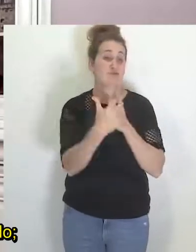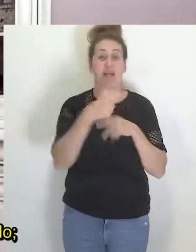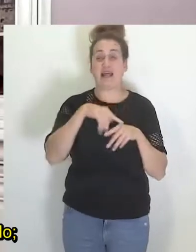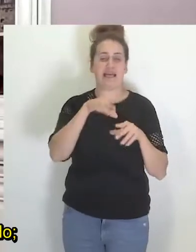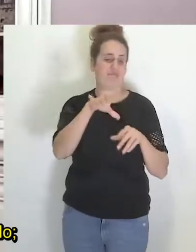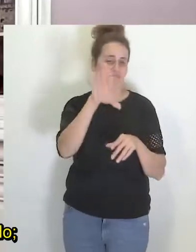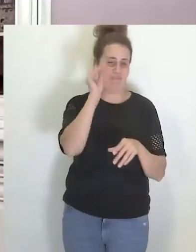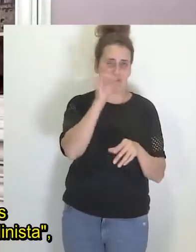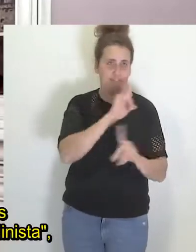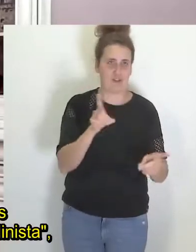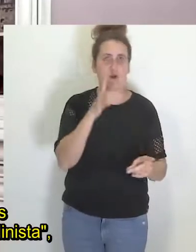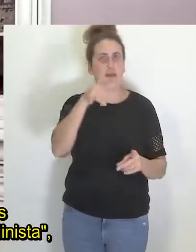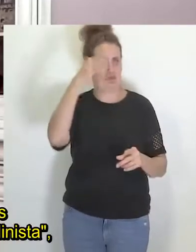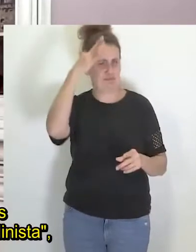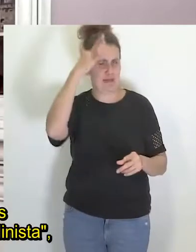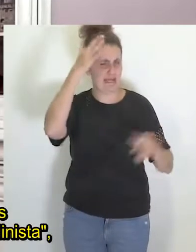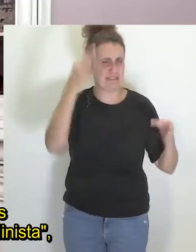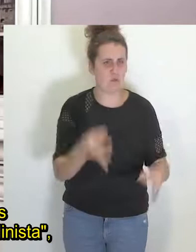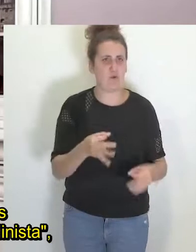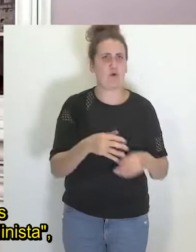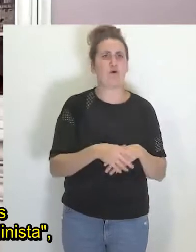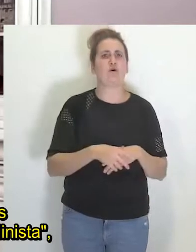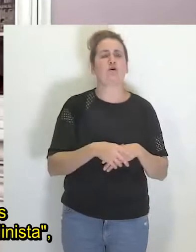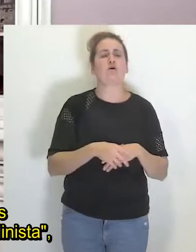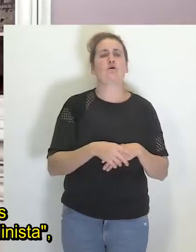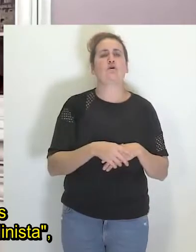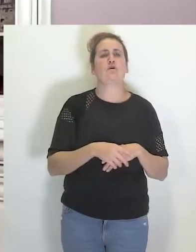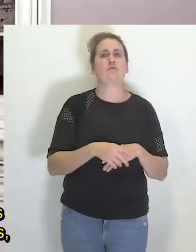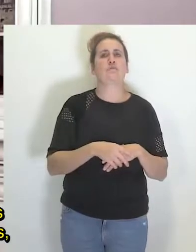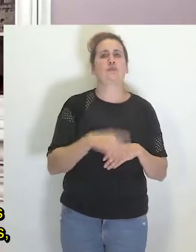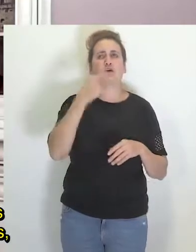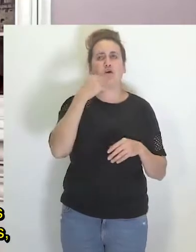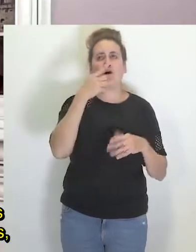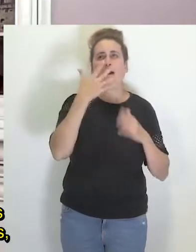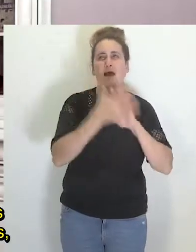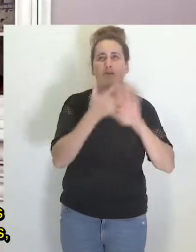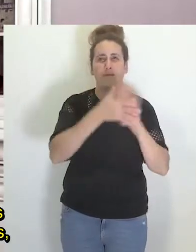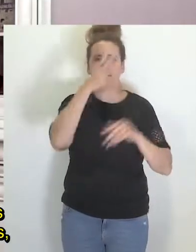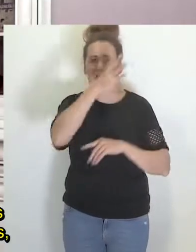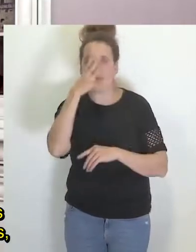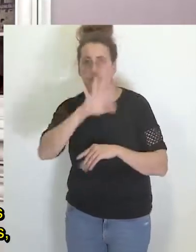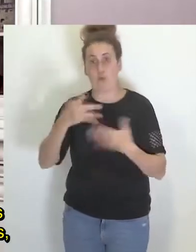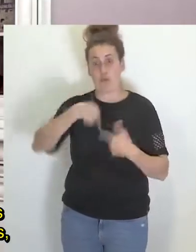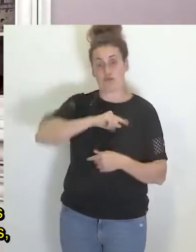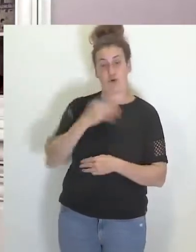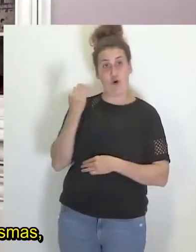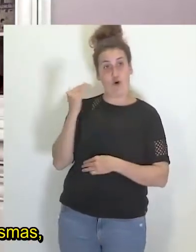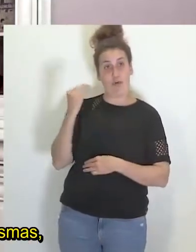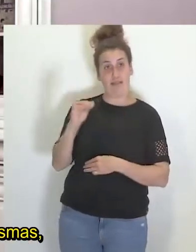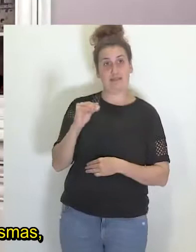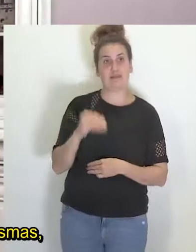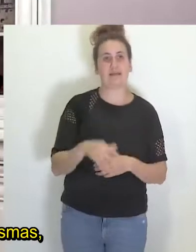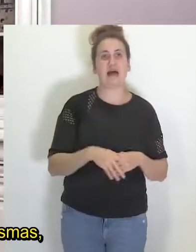que igual no has podido comprender, pero que seguro imaginarás cuando he mencionado la palabra sandinista y hablaba de las canciones que cantábamos cuando éramos jóvenes,